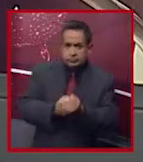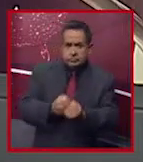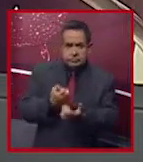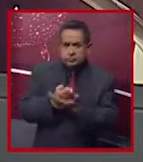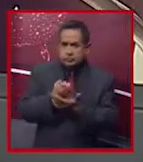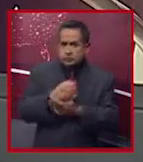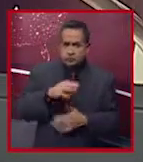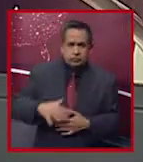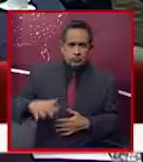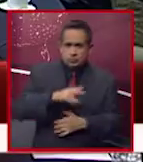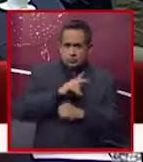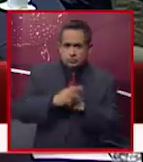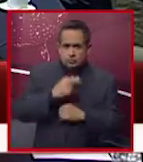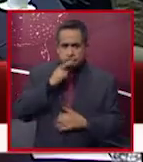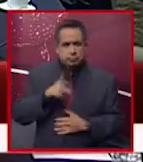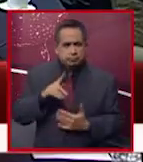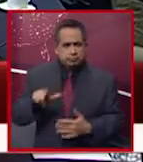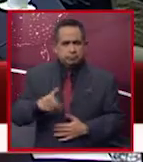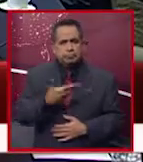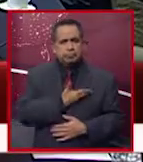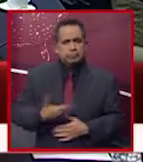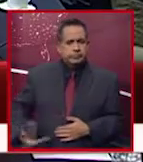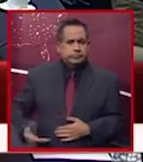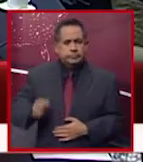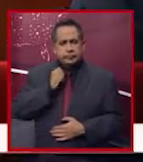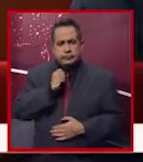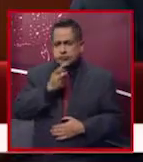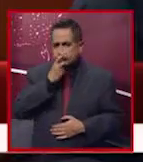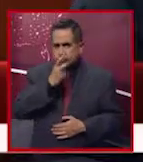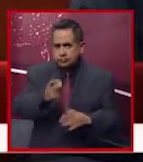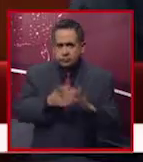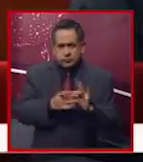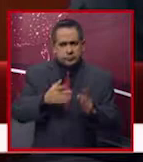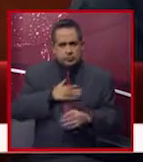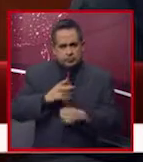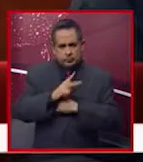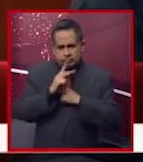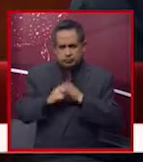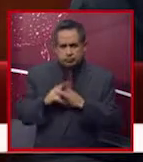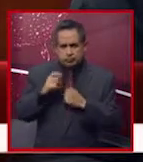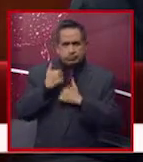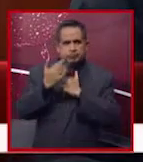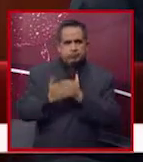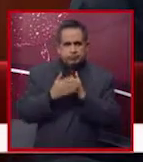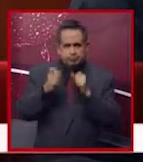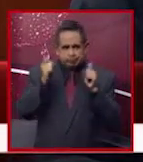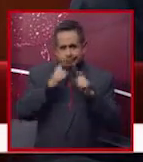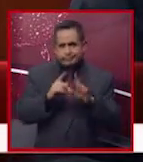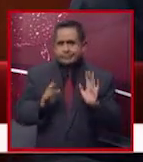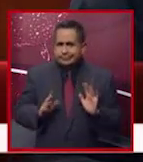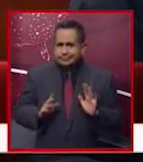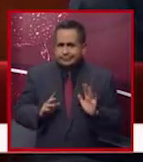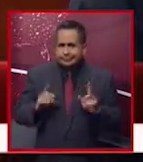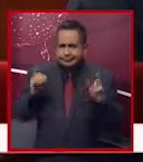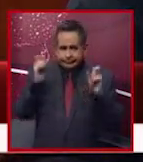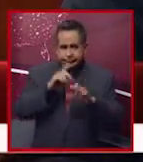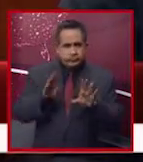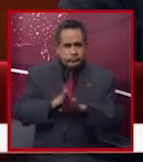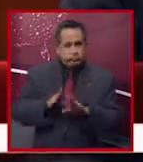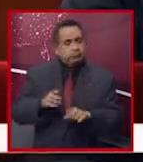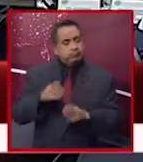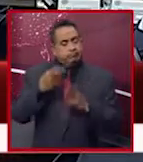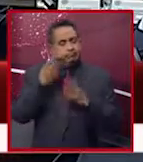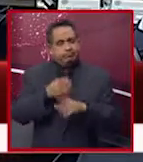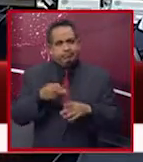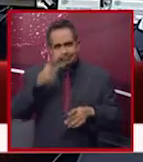estabilidad económica del país, el presidente del Senado señaló que nuestro país enfrentará un momento complicado que demandará